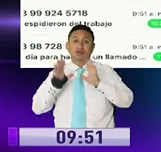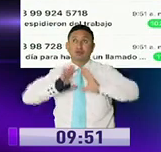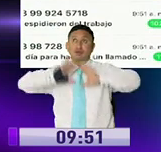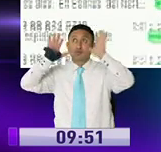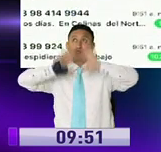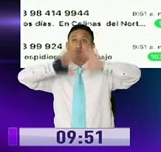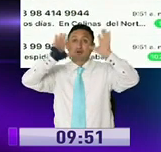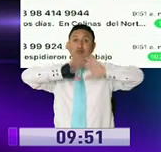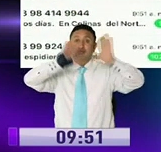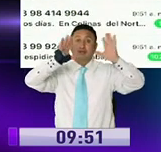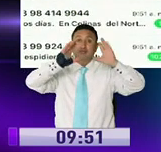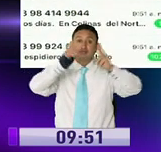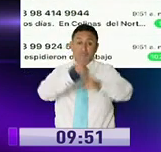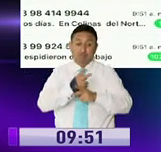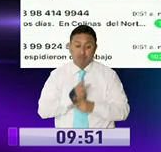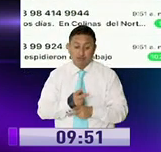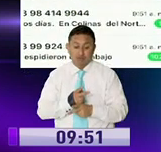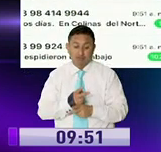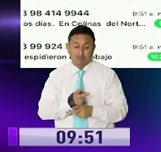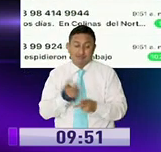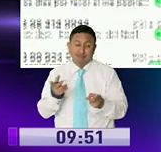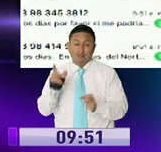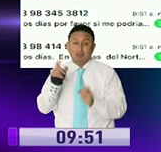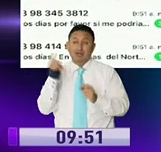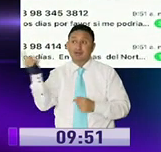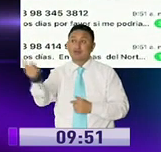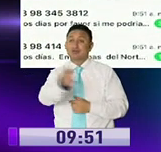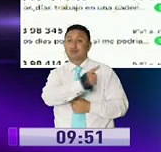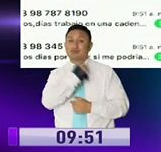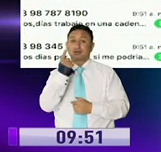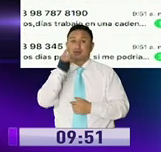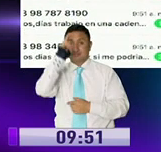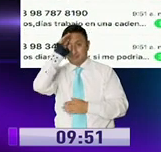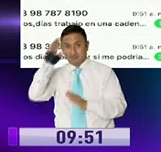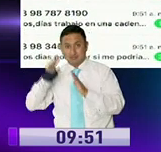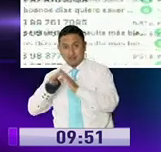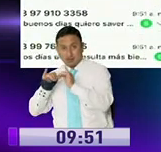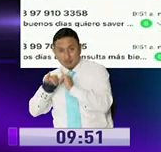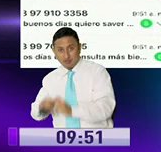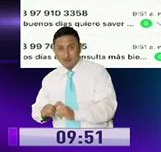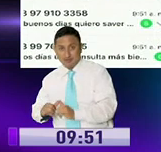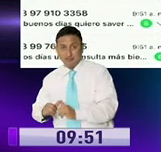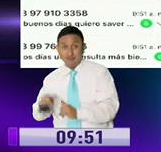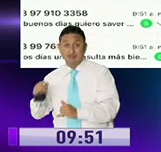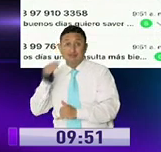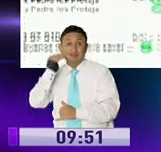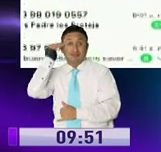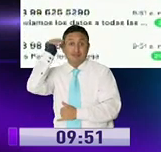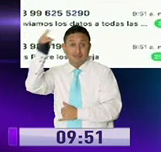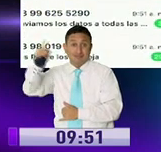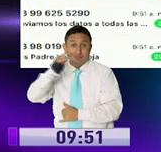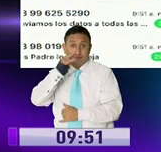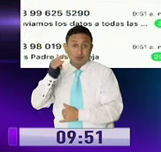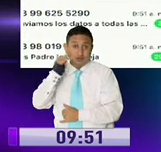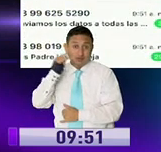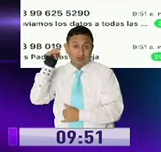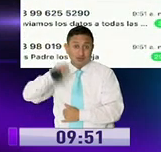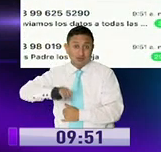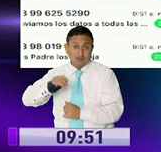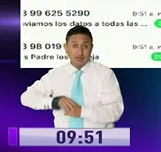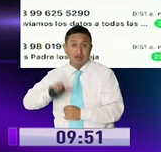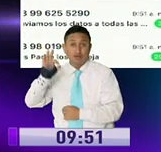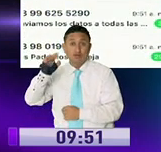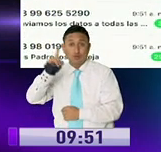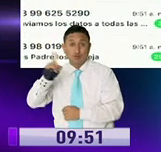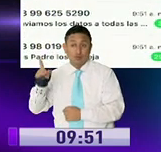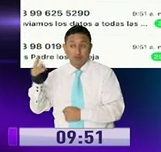diferentes casas sin ningún tipo de protección, afectando a todos los que estamos acatando la cuarentena, tomando en cuenta. Hay adultos mayores, niños, además, se ha llamado el ECO 91